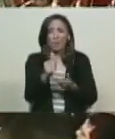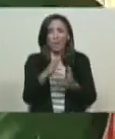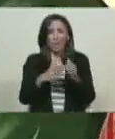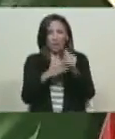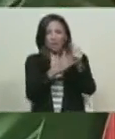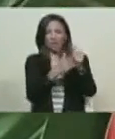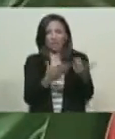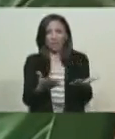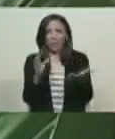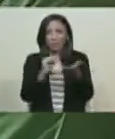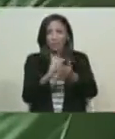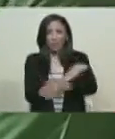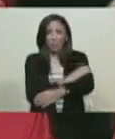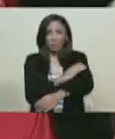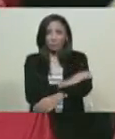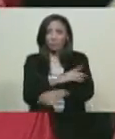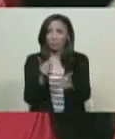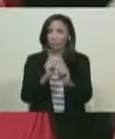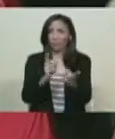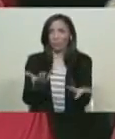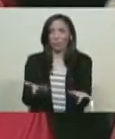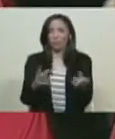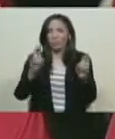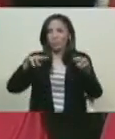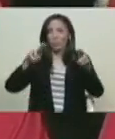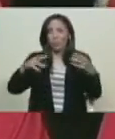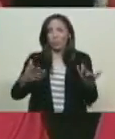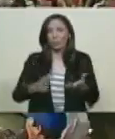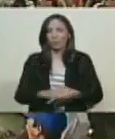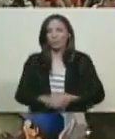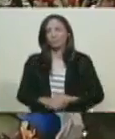y proteger a los trabajadores y al pueblo humilde.